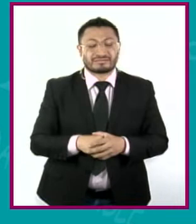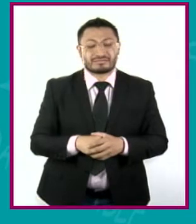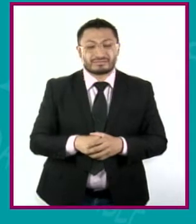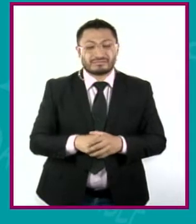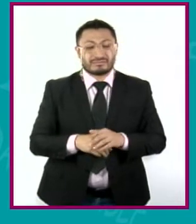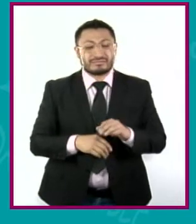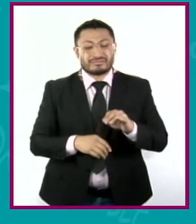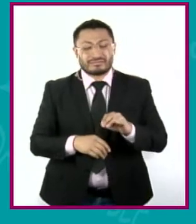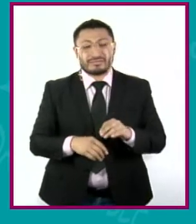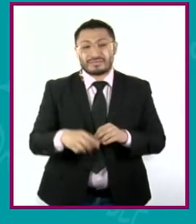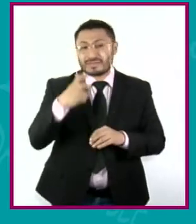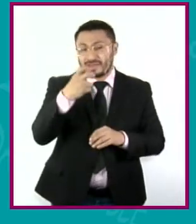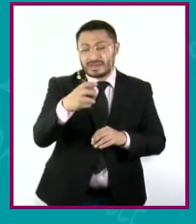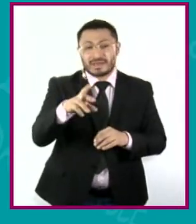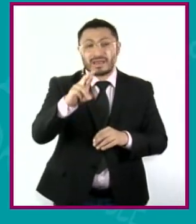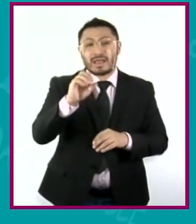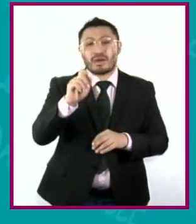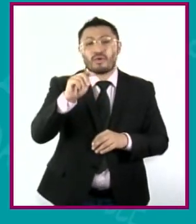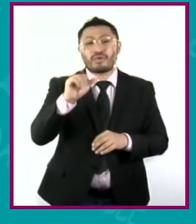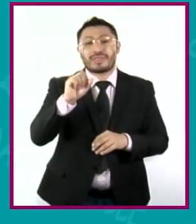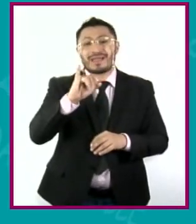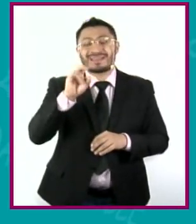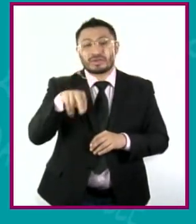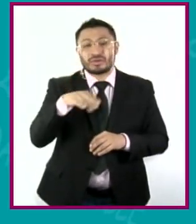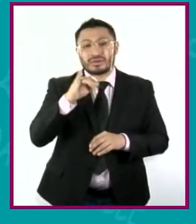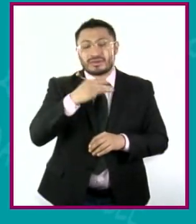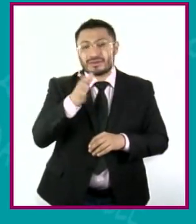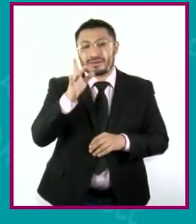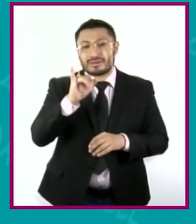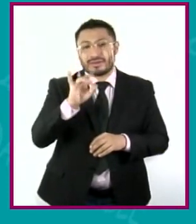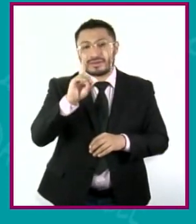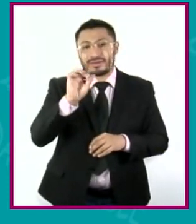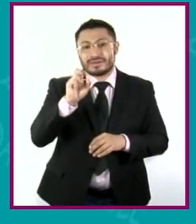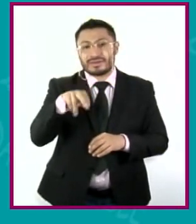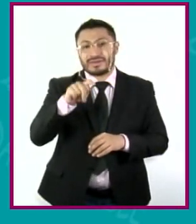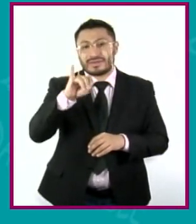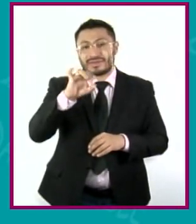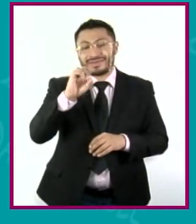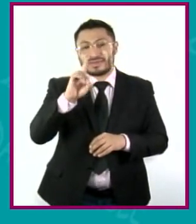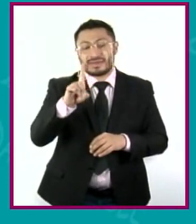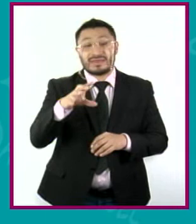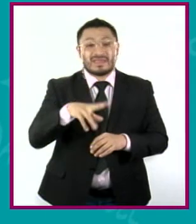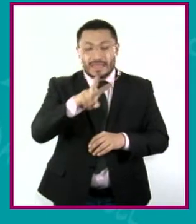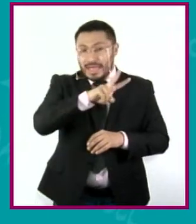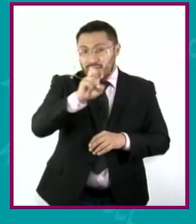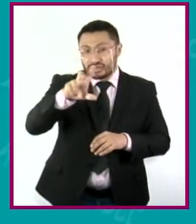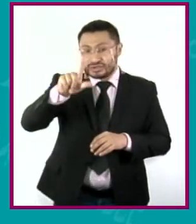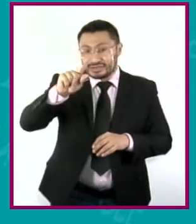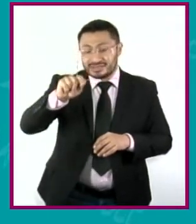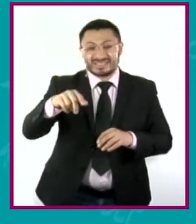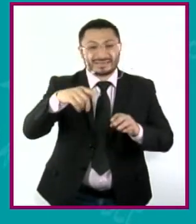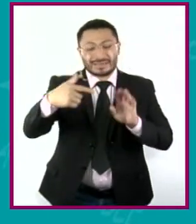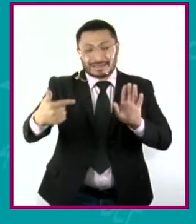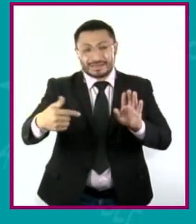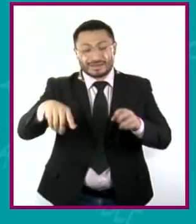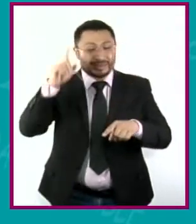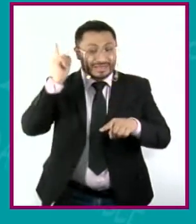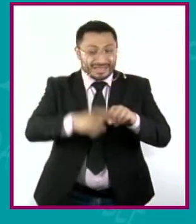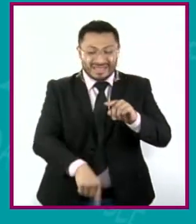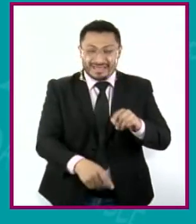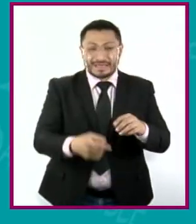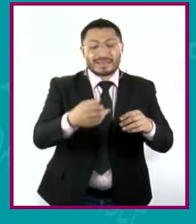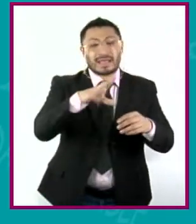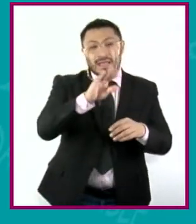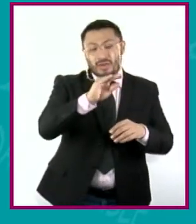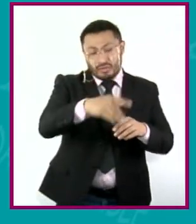la llamada rotación identidad. En otras palabras, la segunda rotación de 270 grados deshace a la rotación inicial de